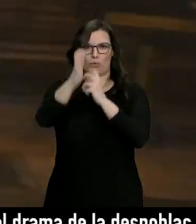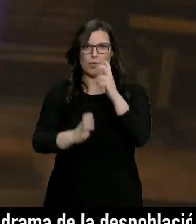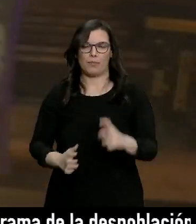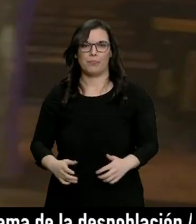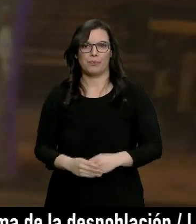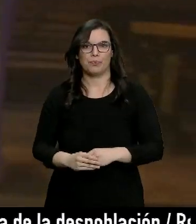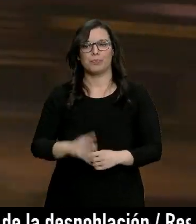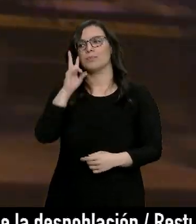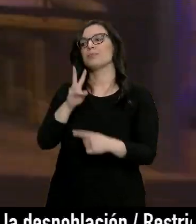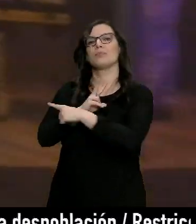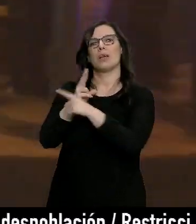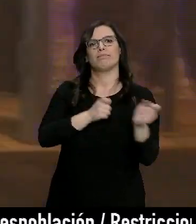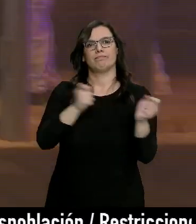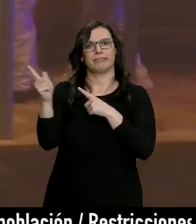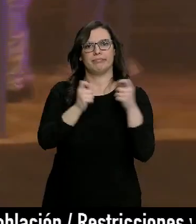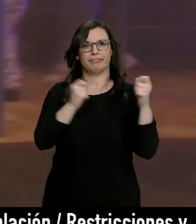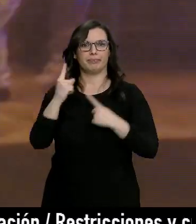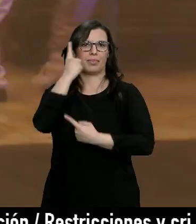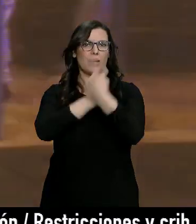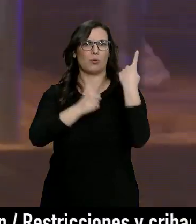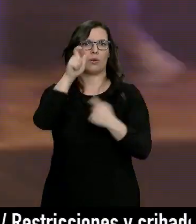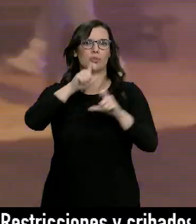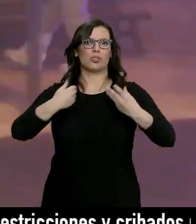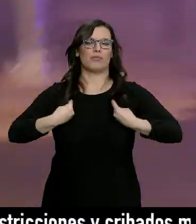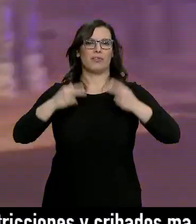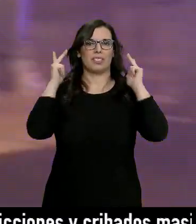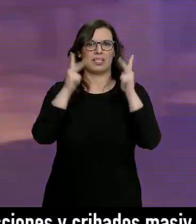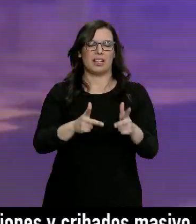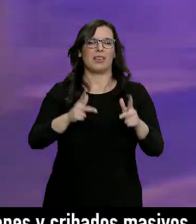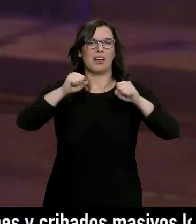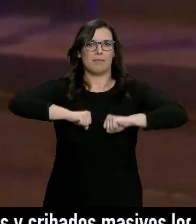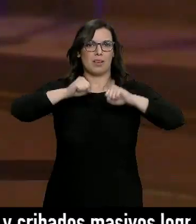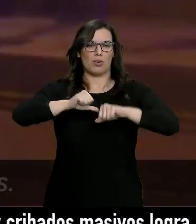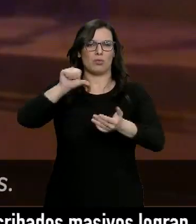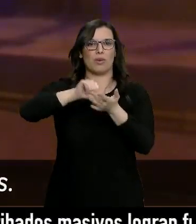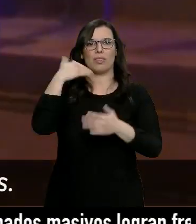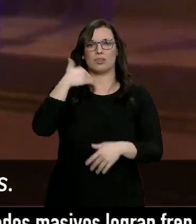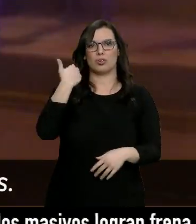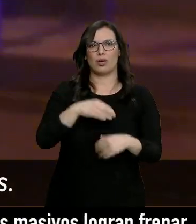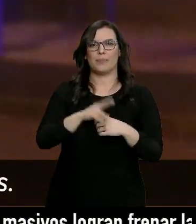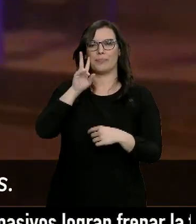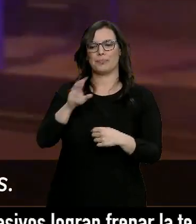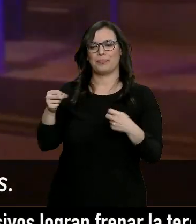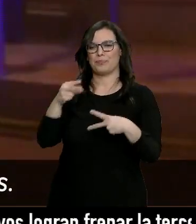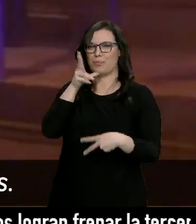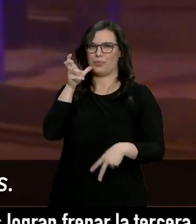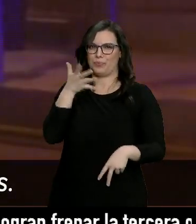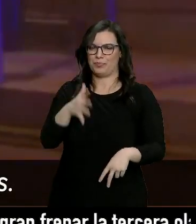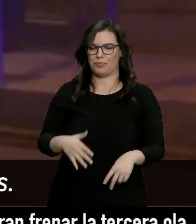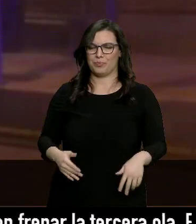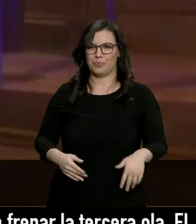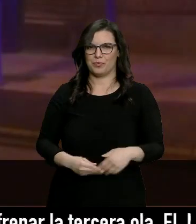Así se llevaban a algunos de los internos de la residencia de ancianos Fuente del Rey en Soria. Un incendio en la tercera planta de una de las